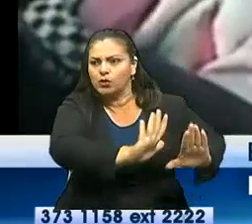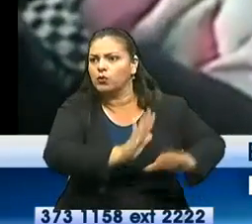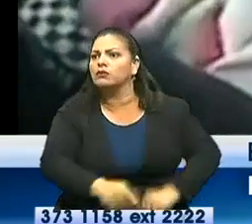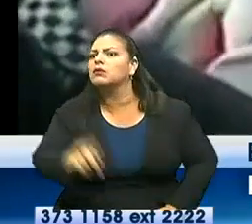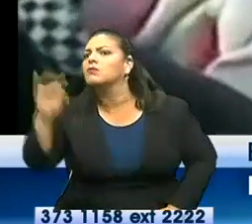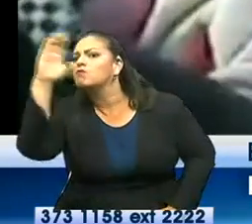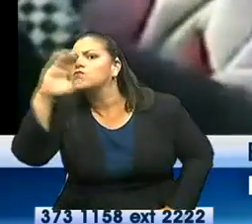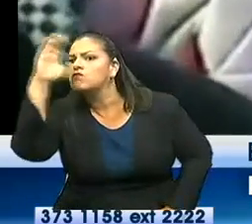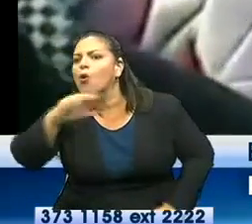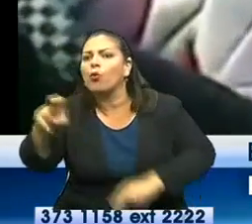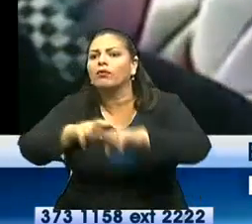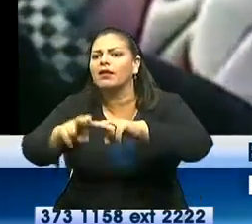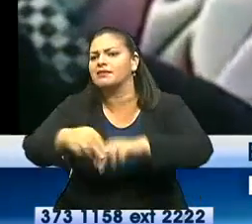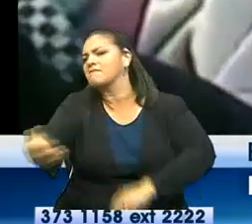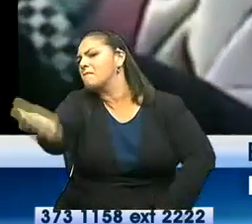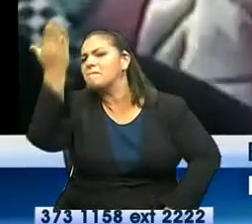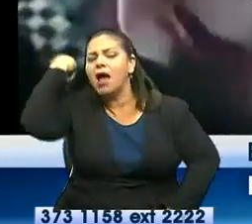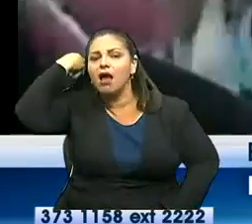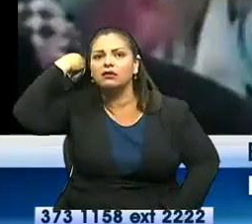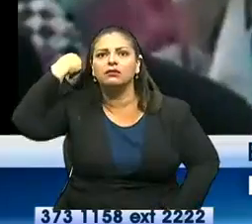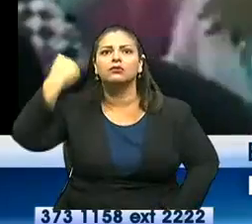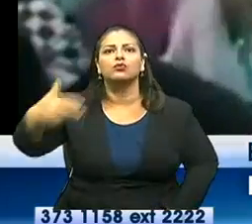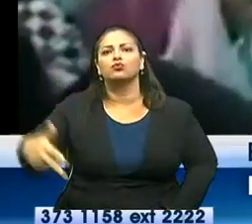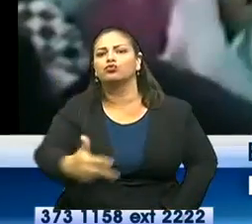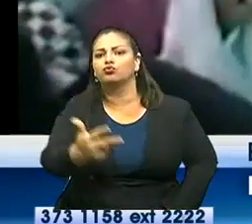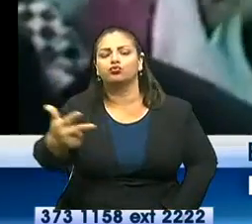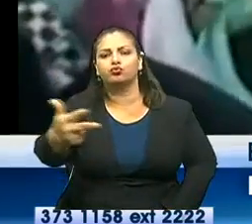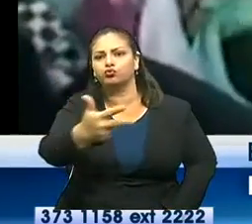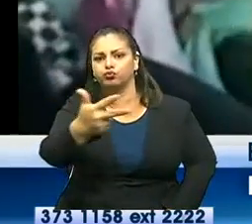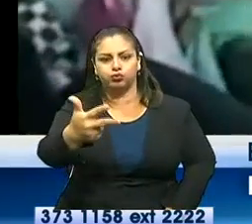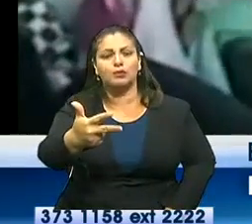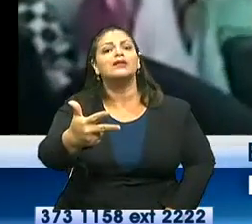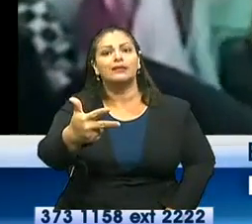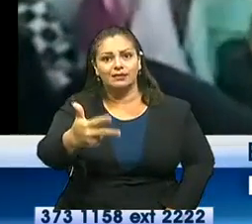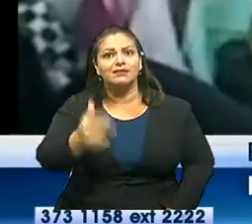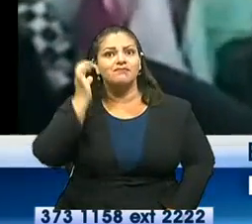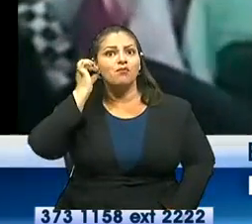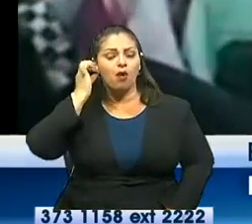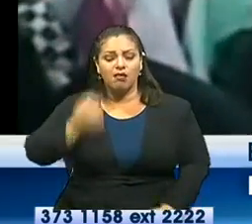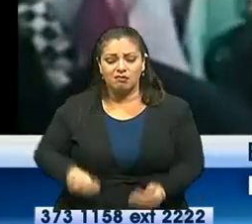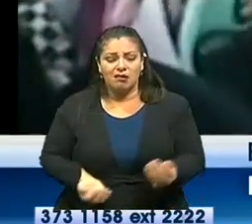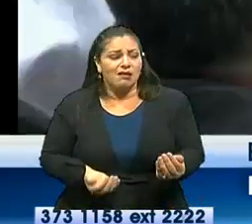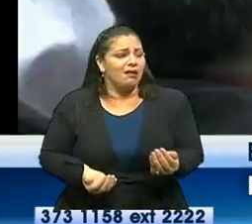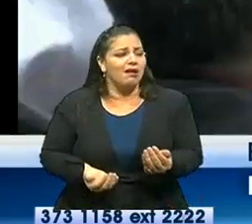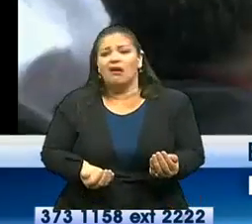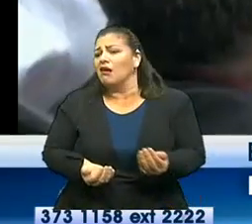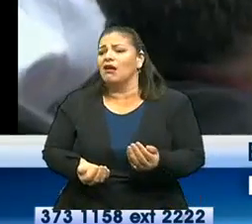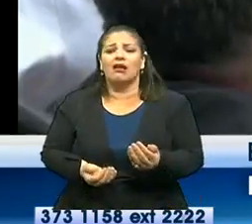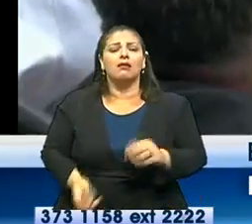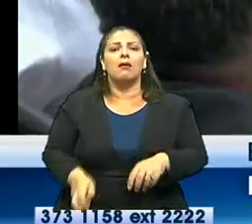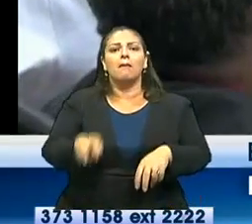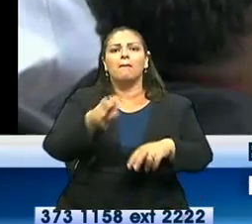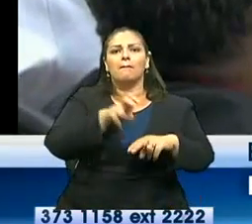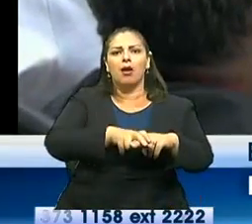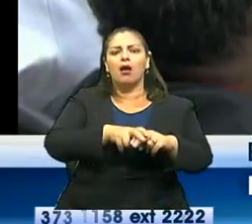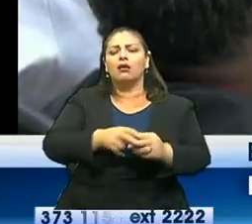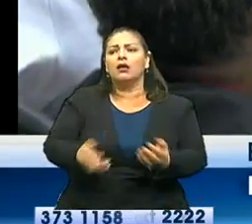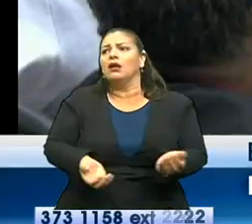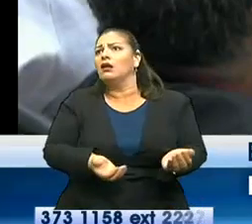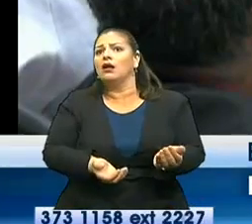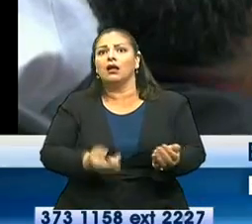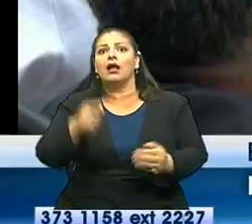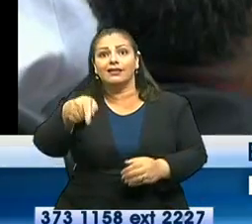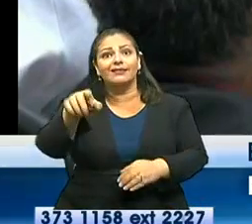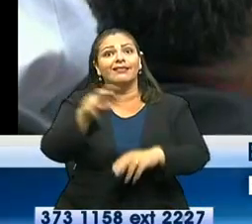recién nacido. En el camino, el conductor llamó al EQ 911. Gracias a las cámaras de seguridad ubicadas